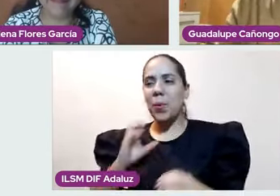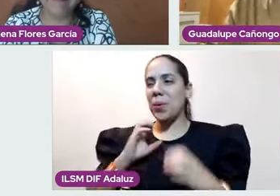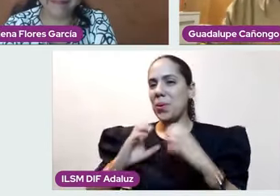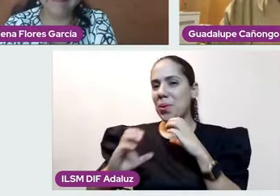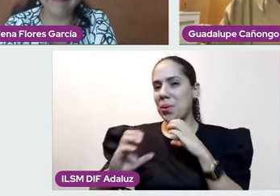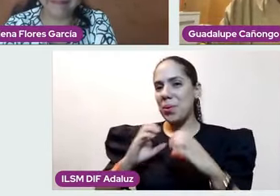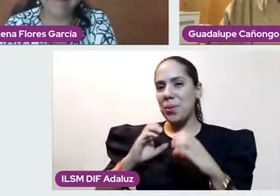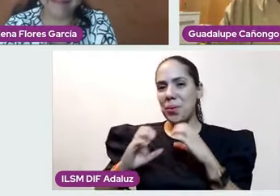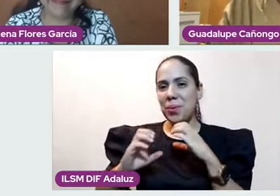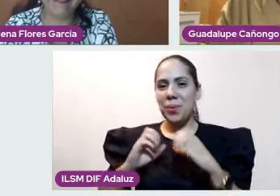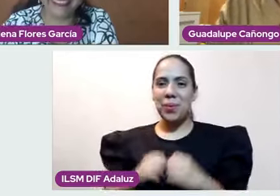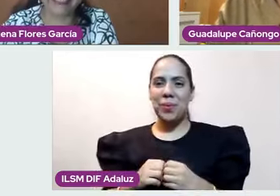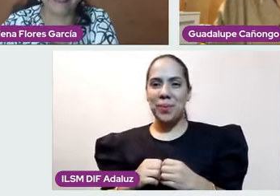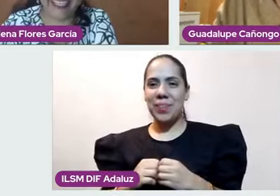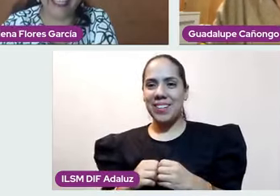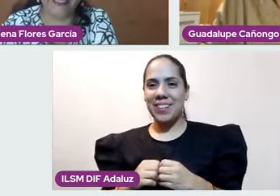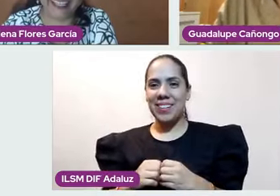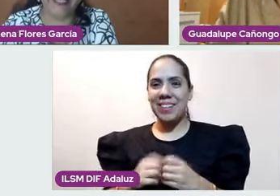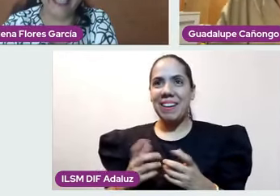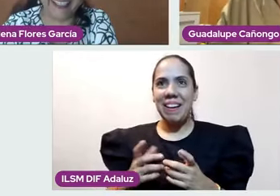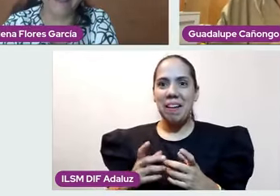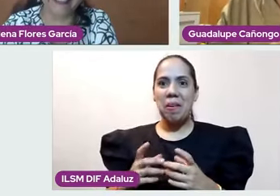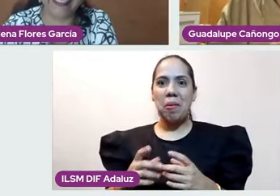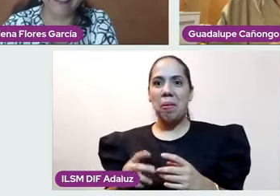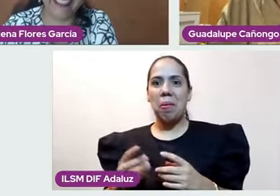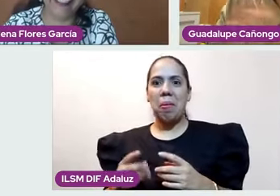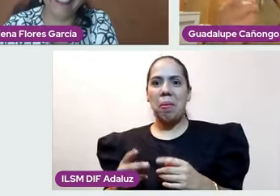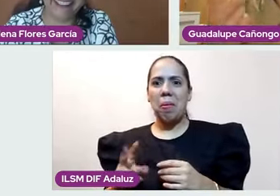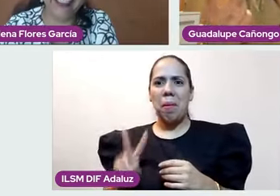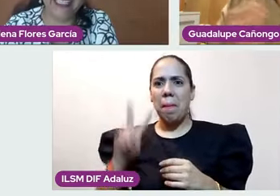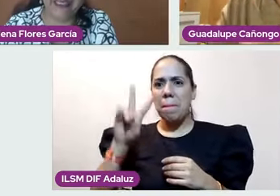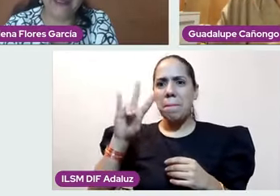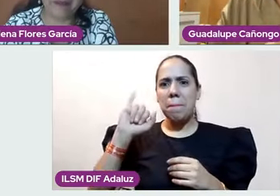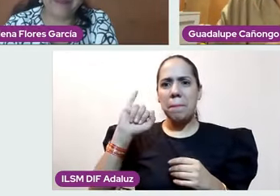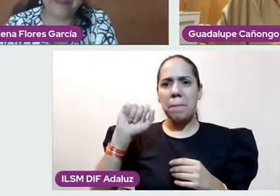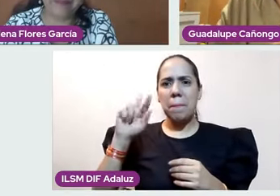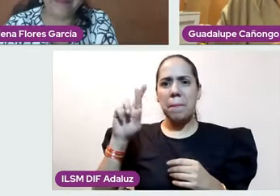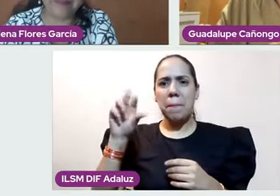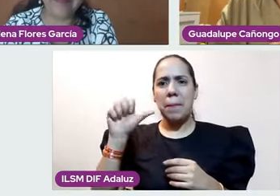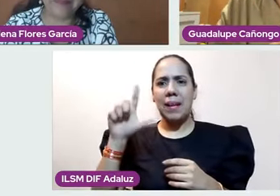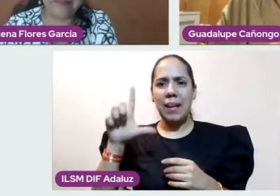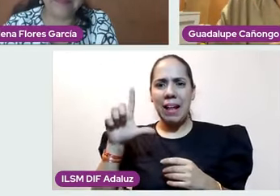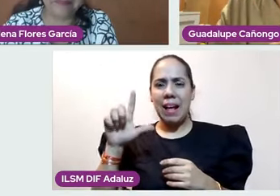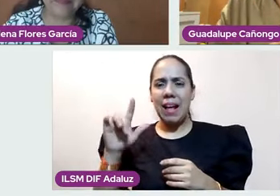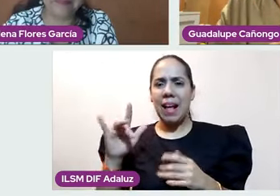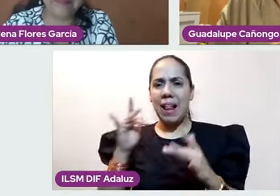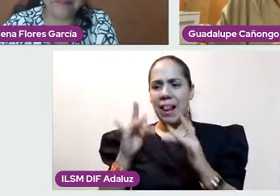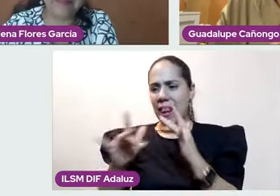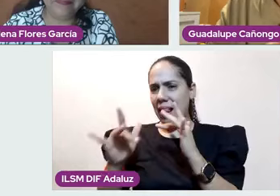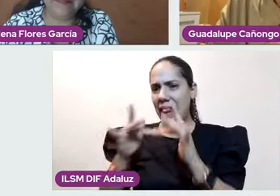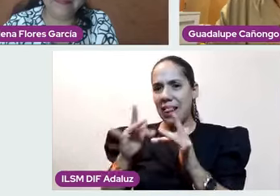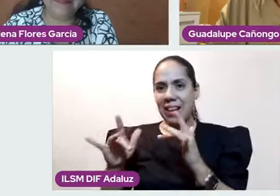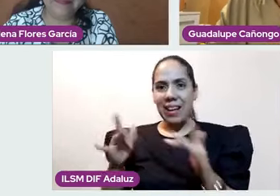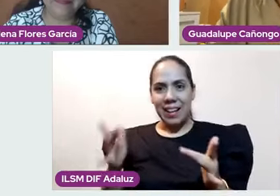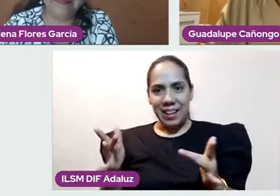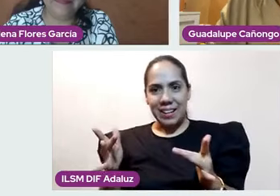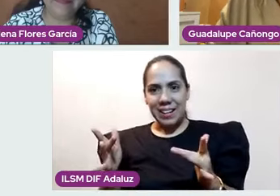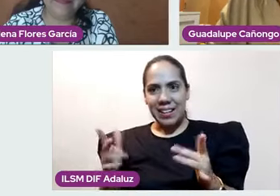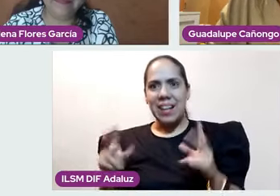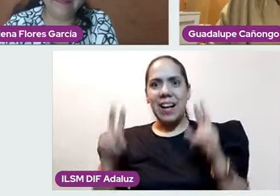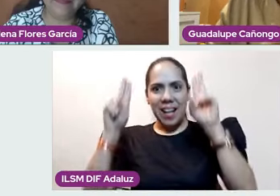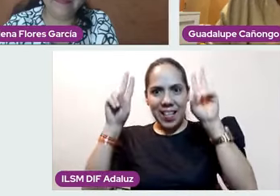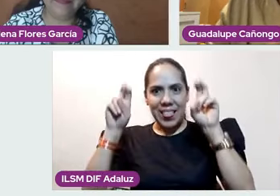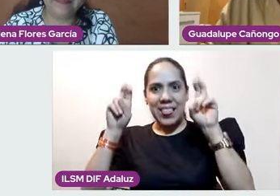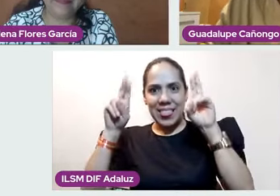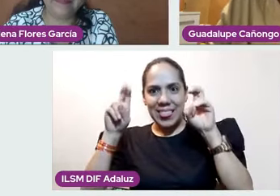que se volvió viral, ¿no? De algo que se convirtió tendencia y ya tenemos tema de conversación. Entonces, es muy valioso, de